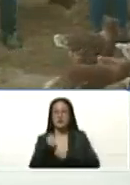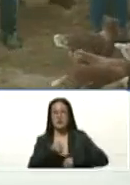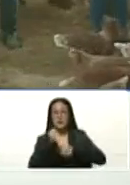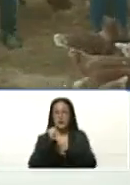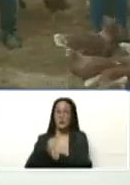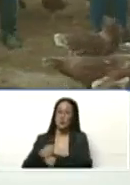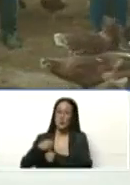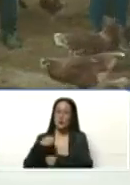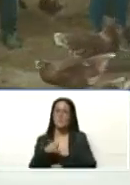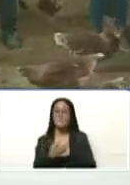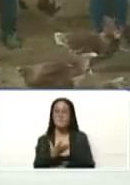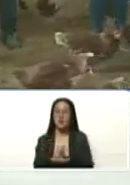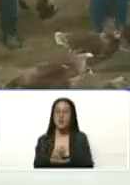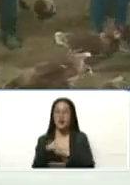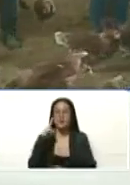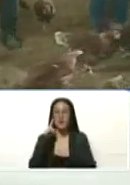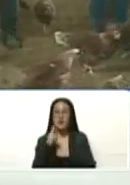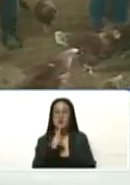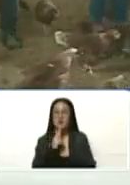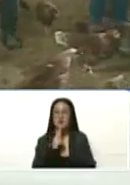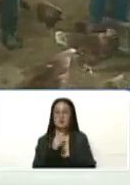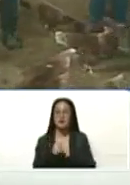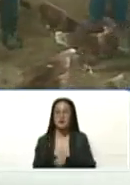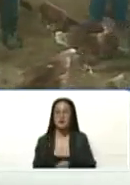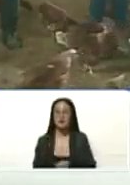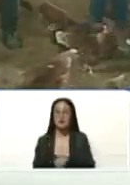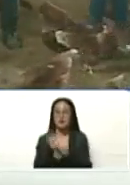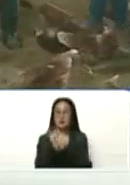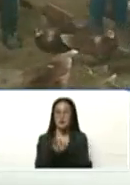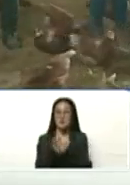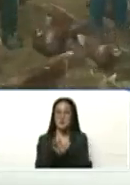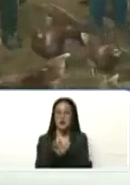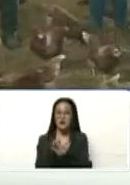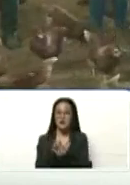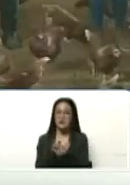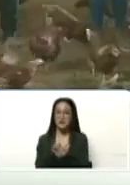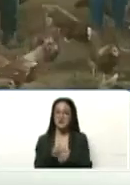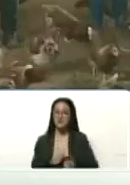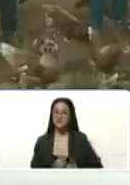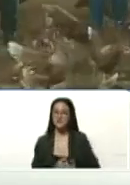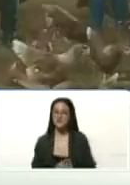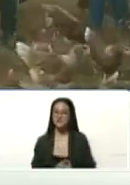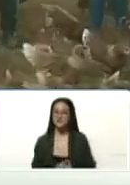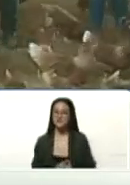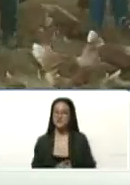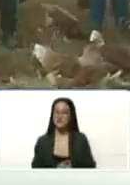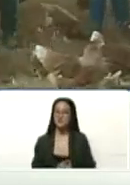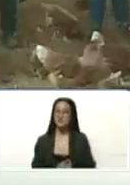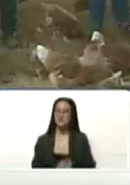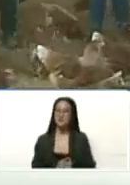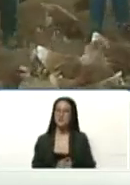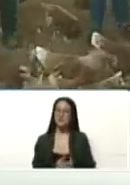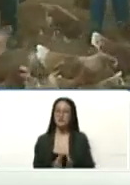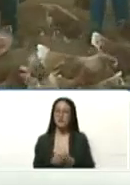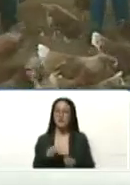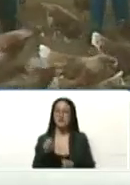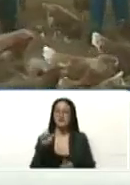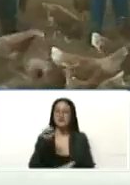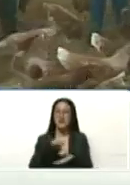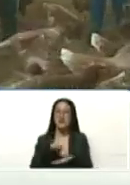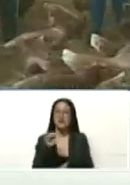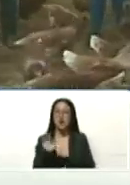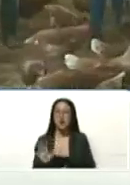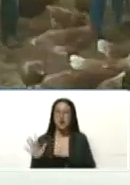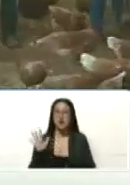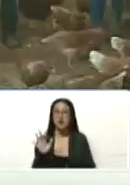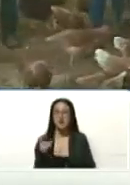Bolívar, nuestra bella Nueva Esparta, la isla de Margarita, toda esta zona del centro-oriente, además que